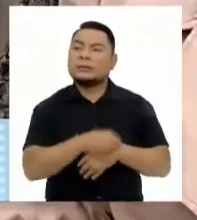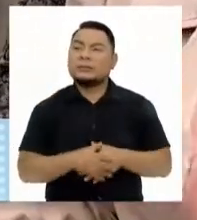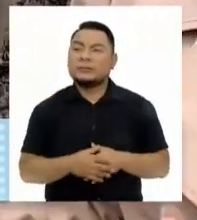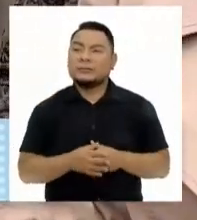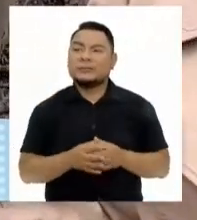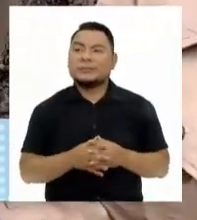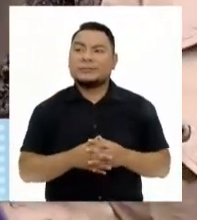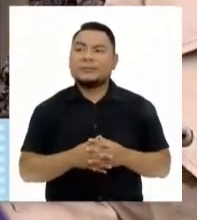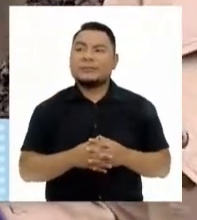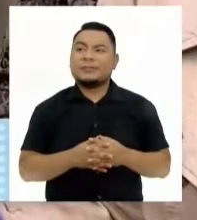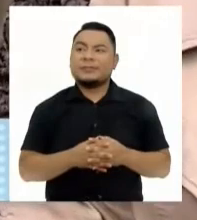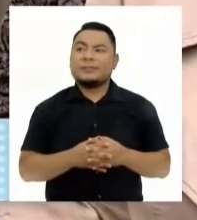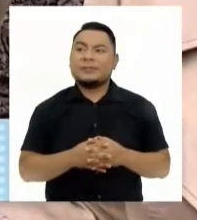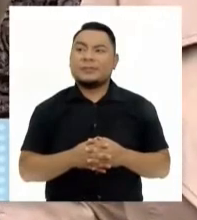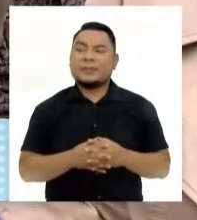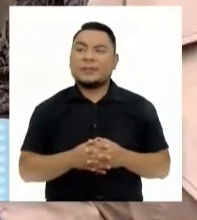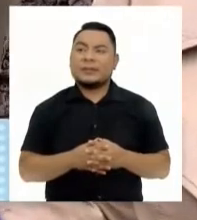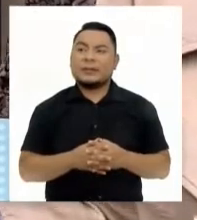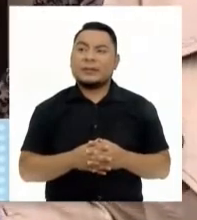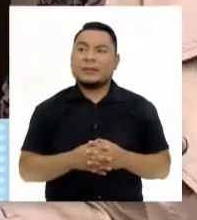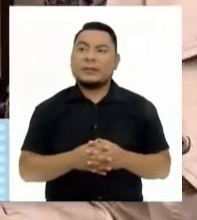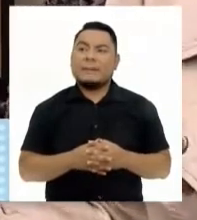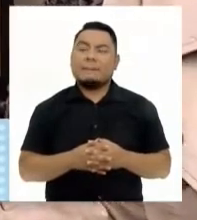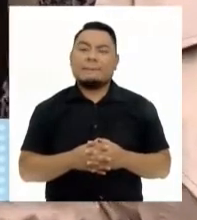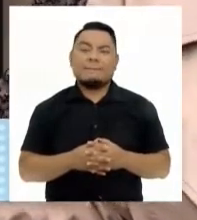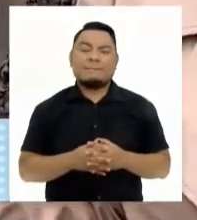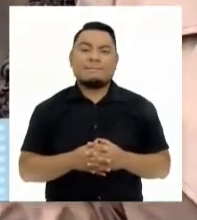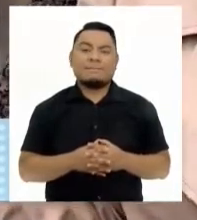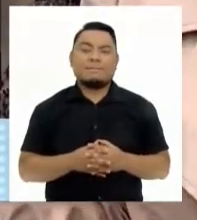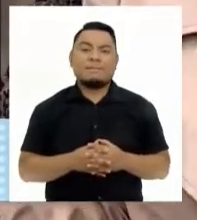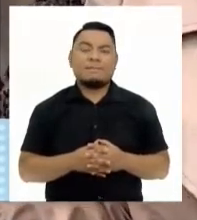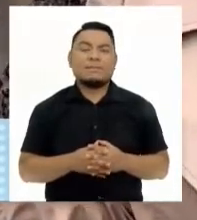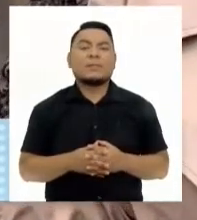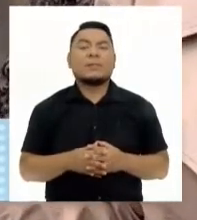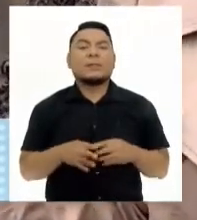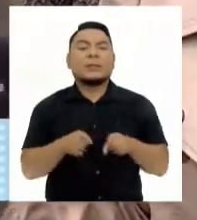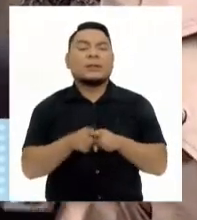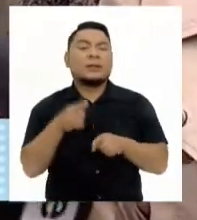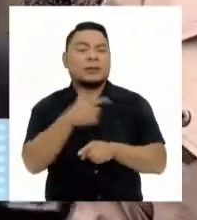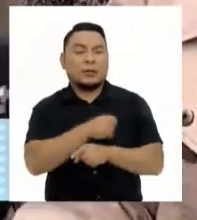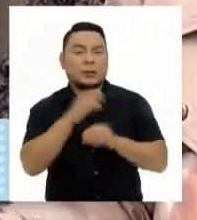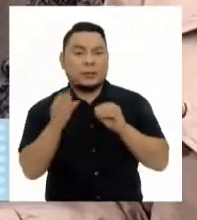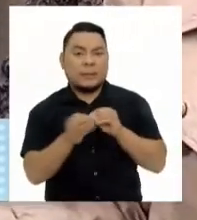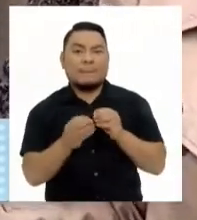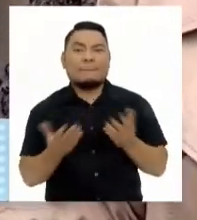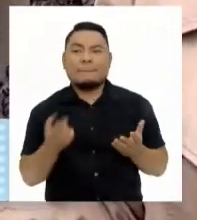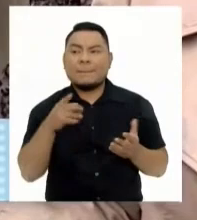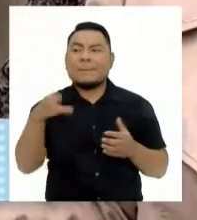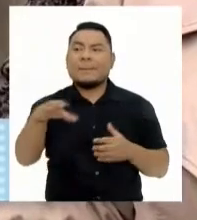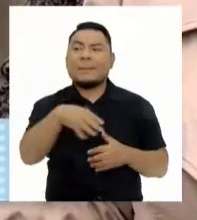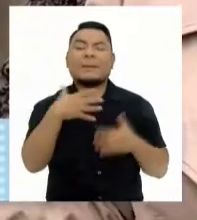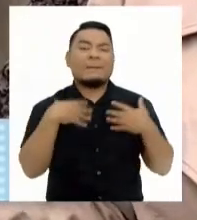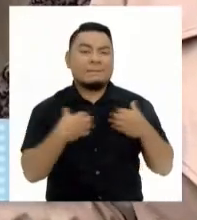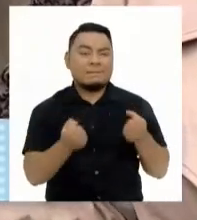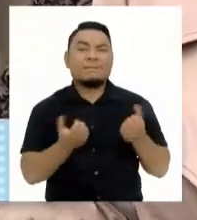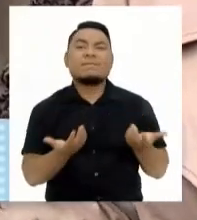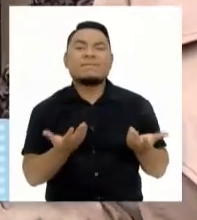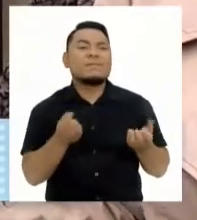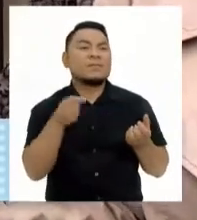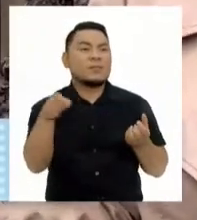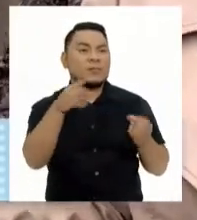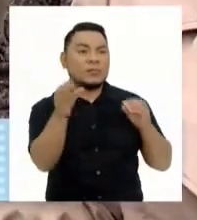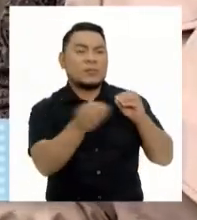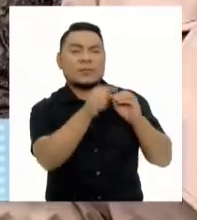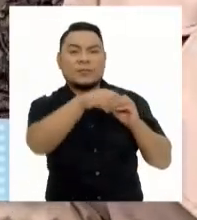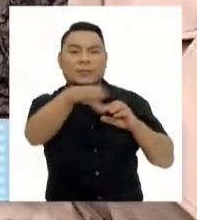querían? ¿Está la logística para que ustedes tengan esa estrategia de también sumarse a esa vacunación, los centros de salud, otros lugares? No,